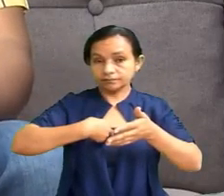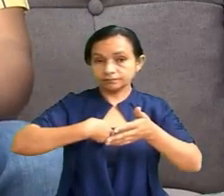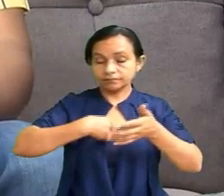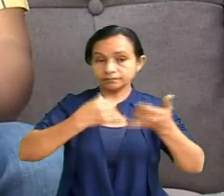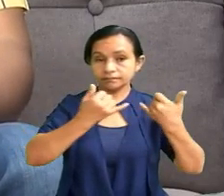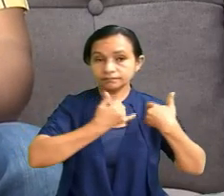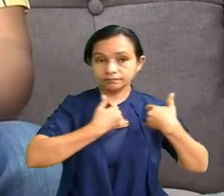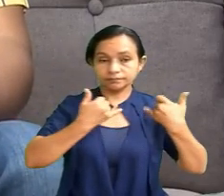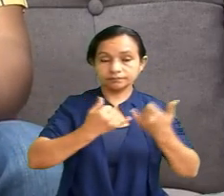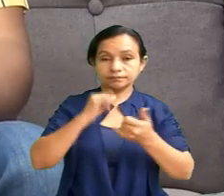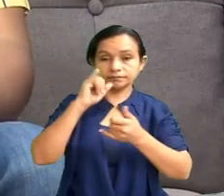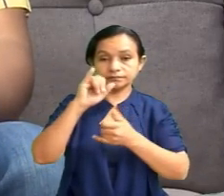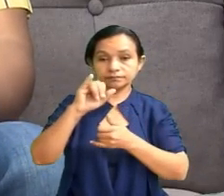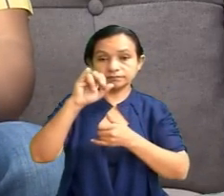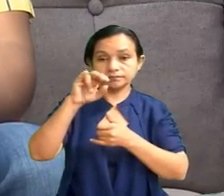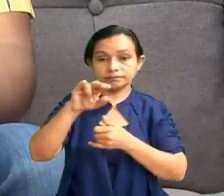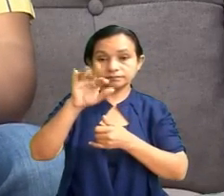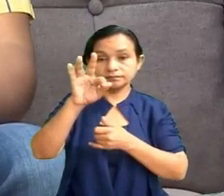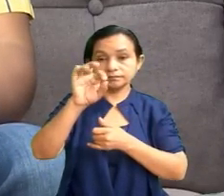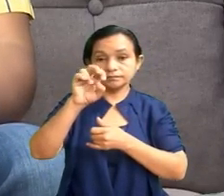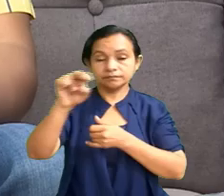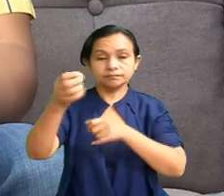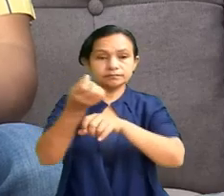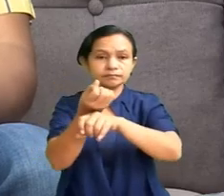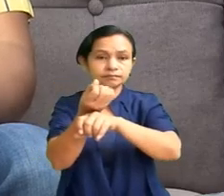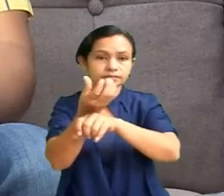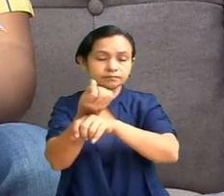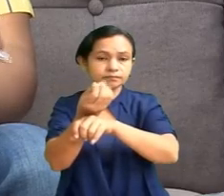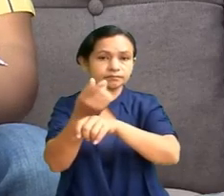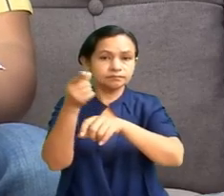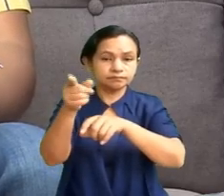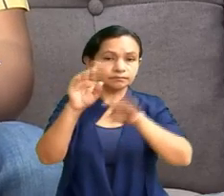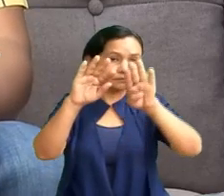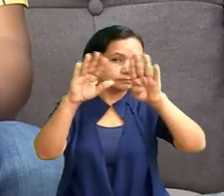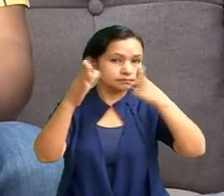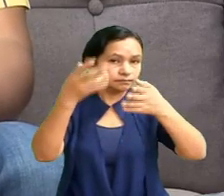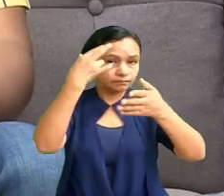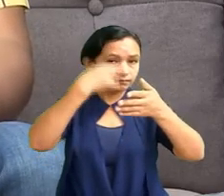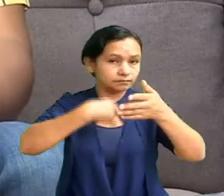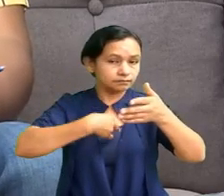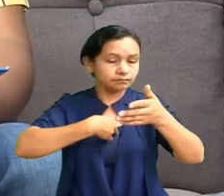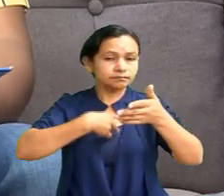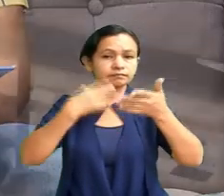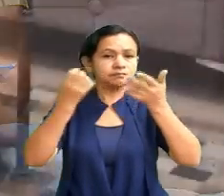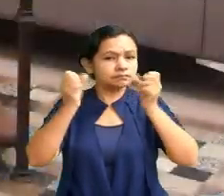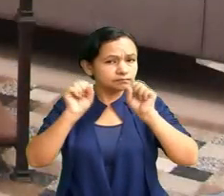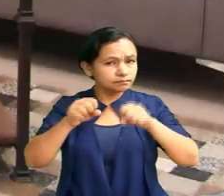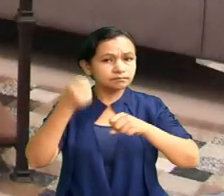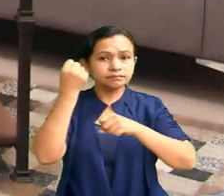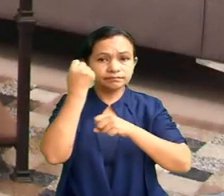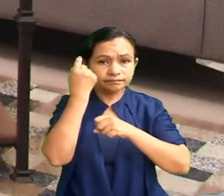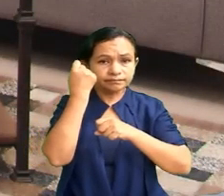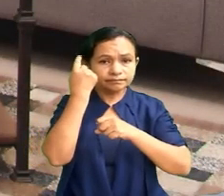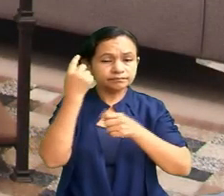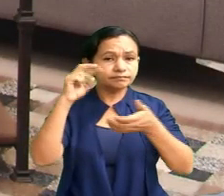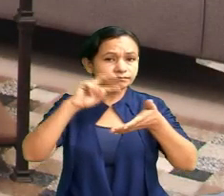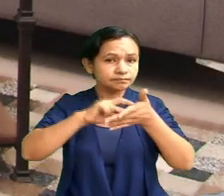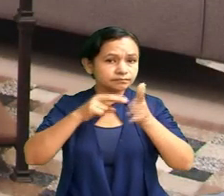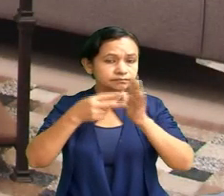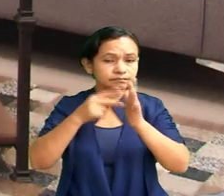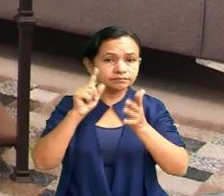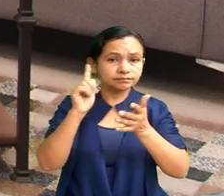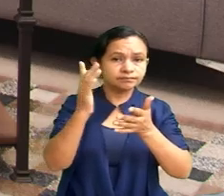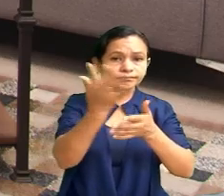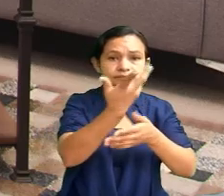nicaragüense de fomento municipal pues compañera antes de irnos a la pausa un proceso también de entender lo que implica y conlleva todo